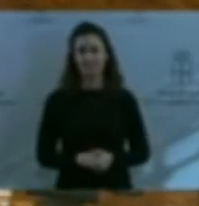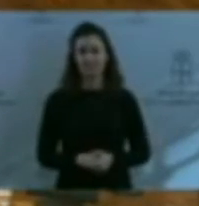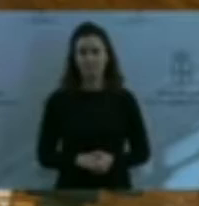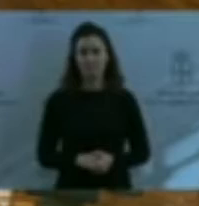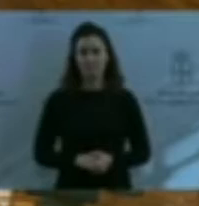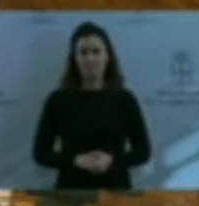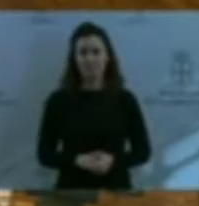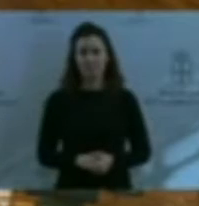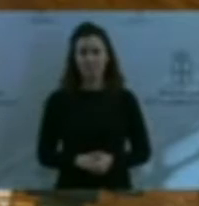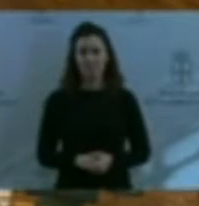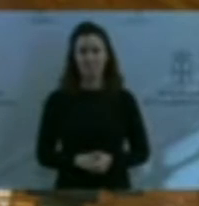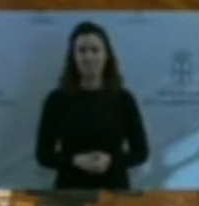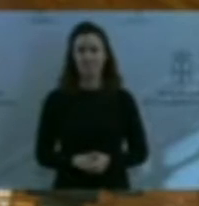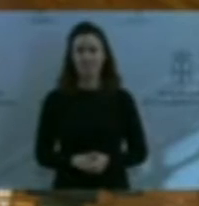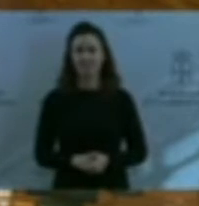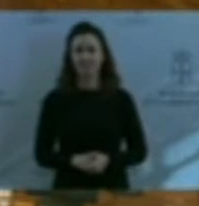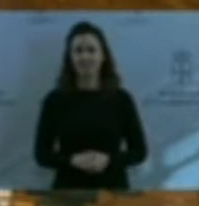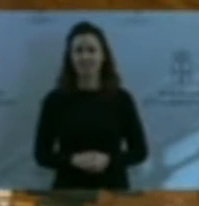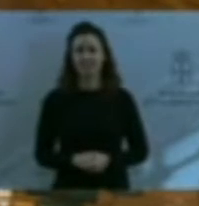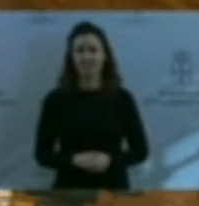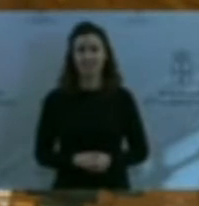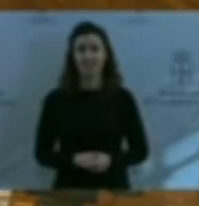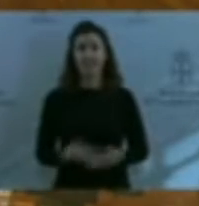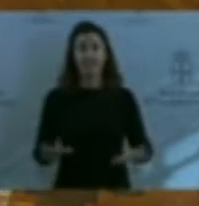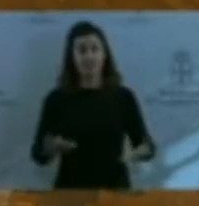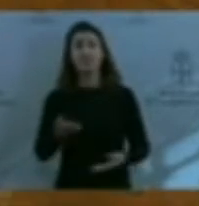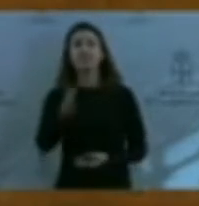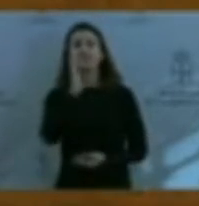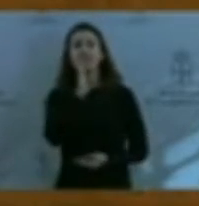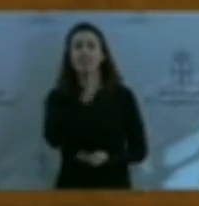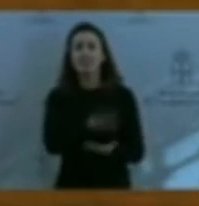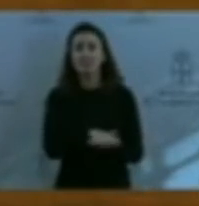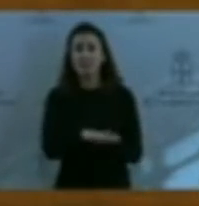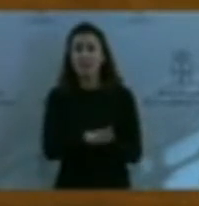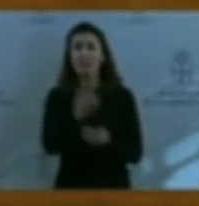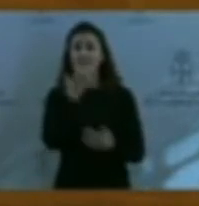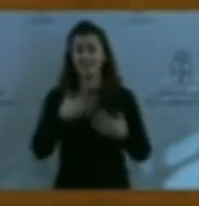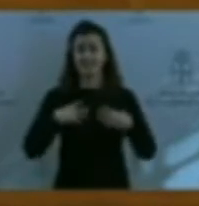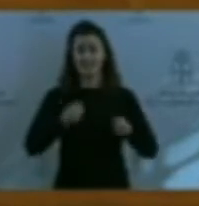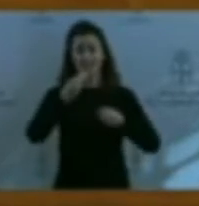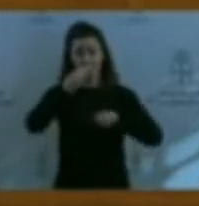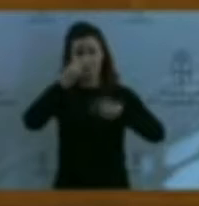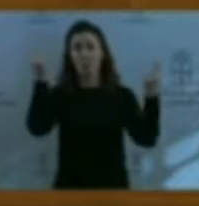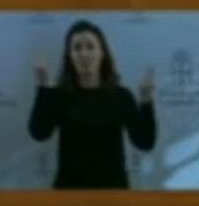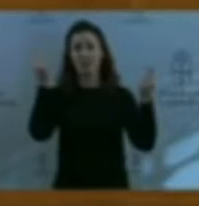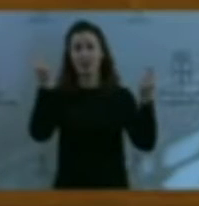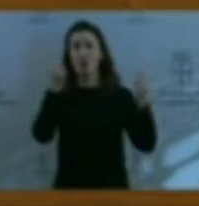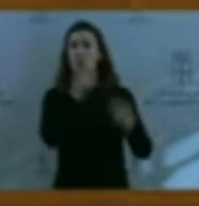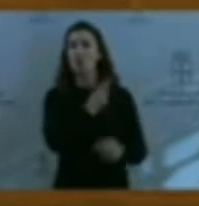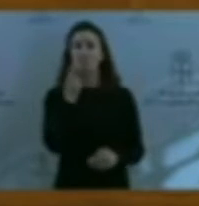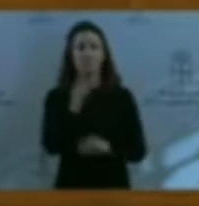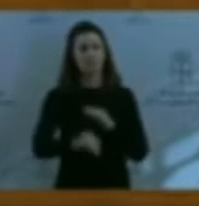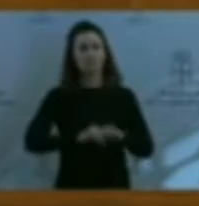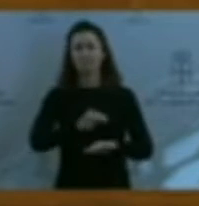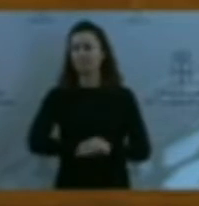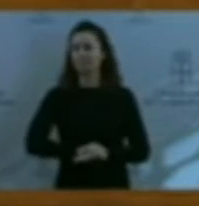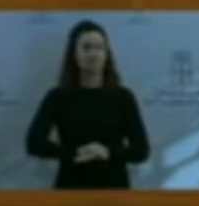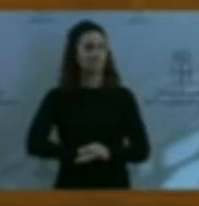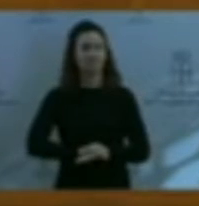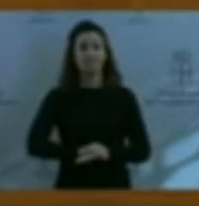Y decía esto porque si la sanidad pública no puede cumplir con su compromiso, el del decreto, antes de comprometer